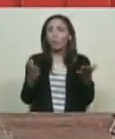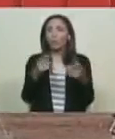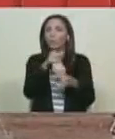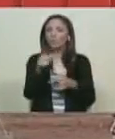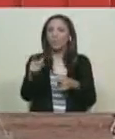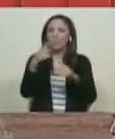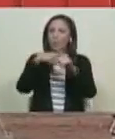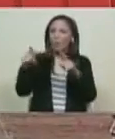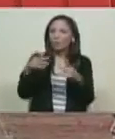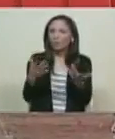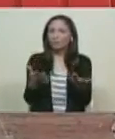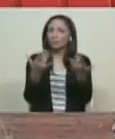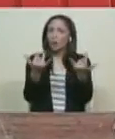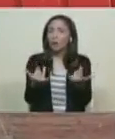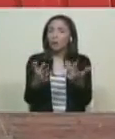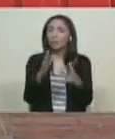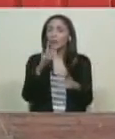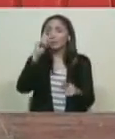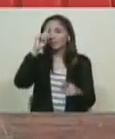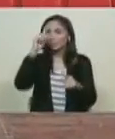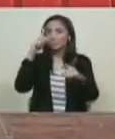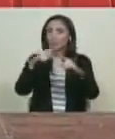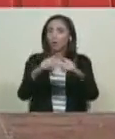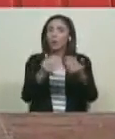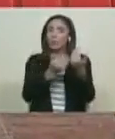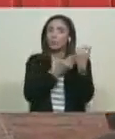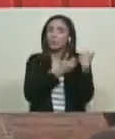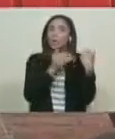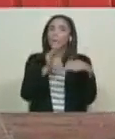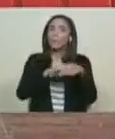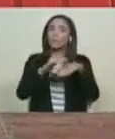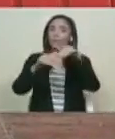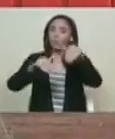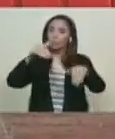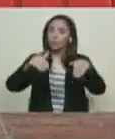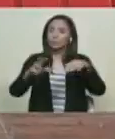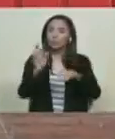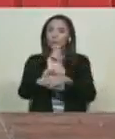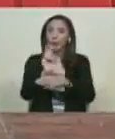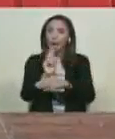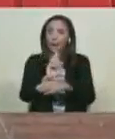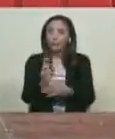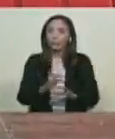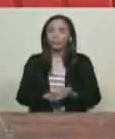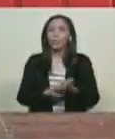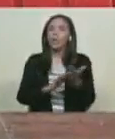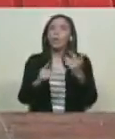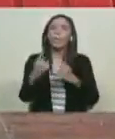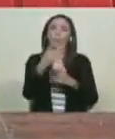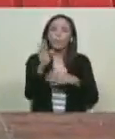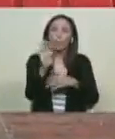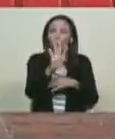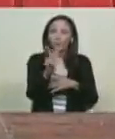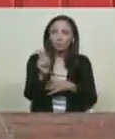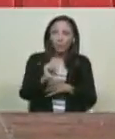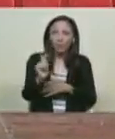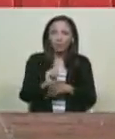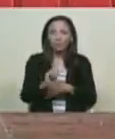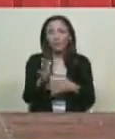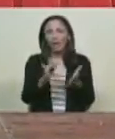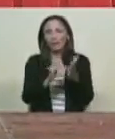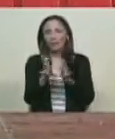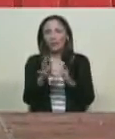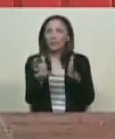Pero ahorita estamos en algo más grande, porque las elecciones que se van a dar en el primer cuatrimestre nos estamos jugando la vida de